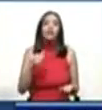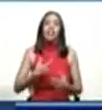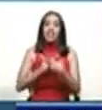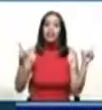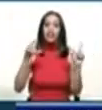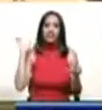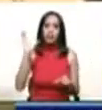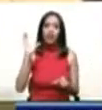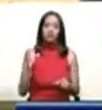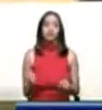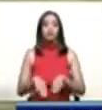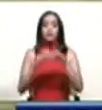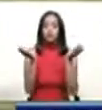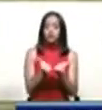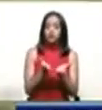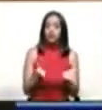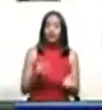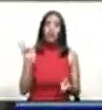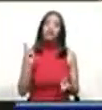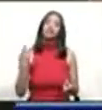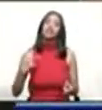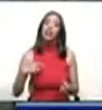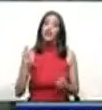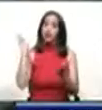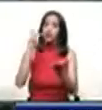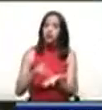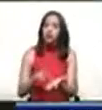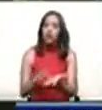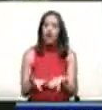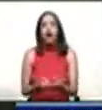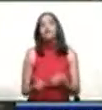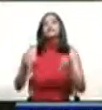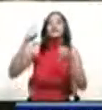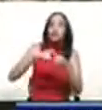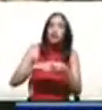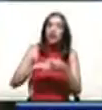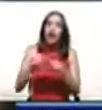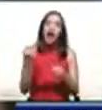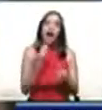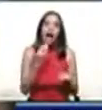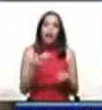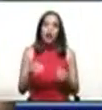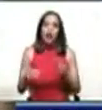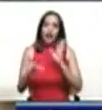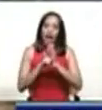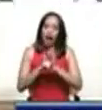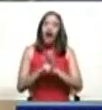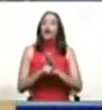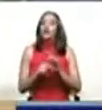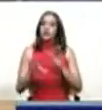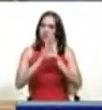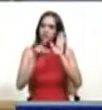aceptar que el que venga a invertir en Venezuela tiene que venir a subordinarse al marco legal venezolano, a la constitución y a las leyes de